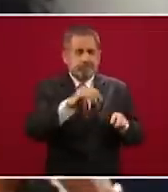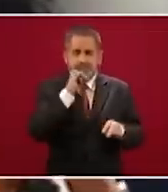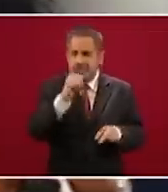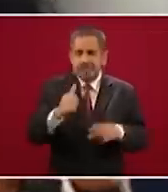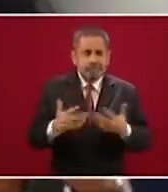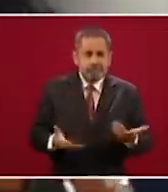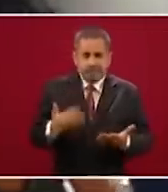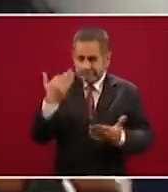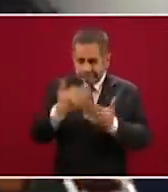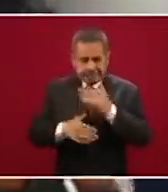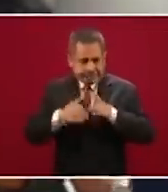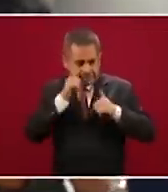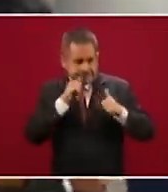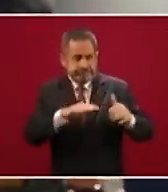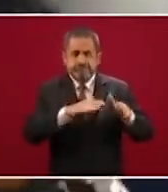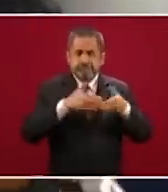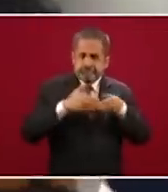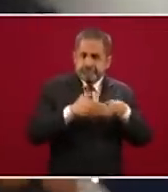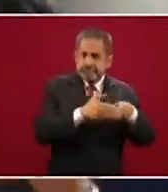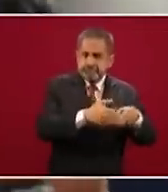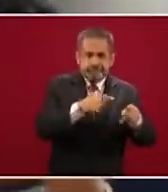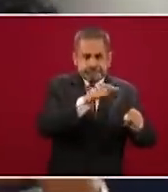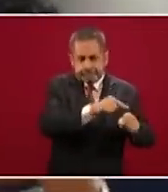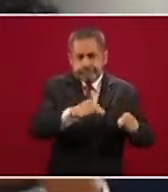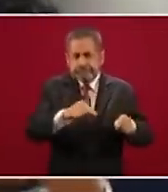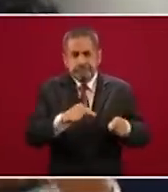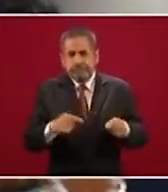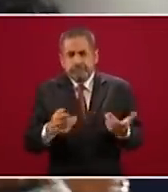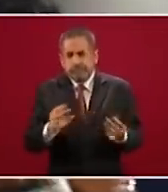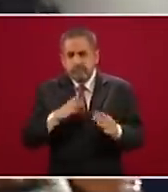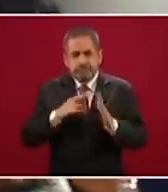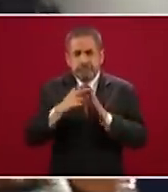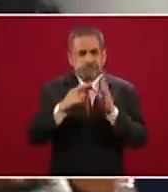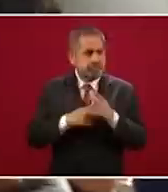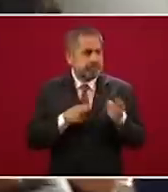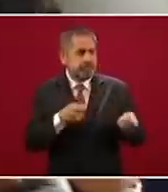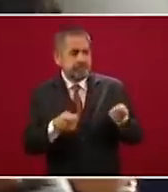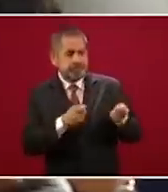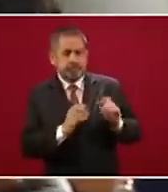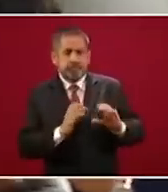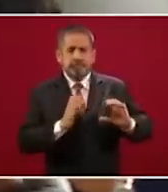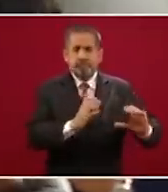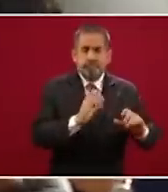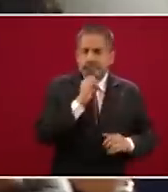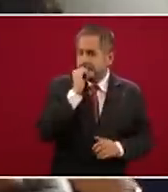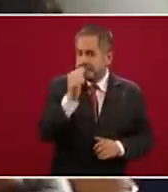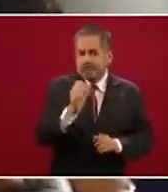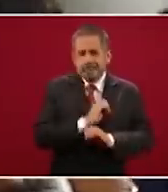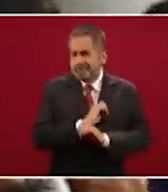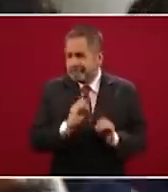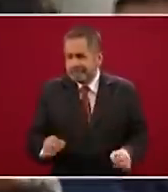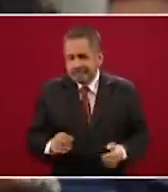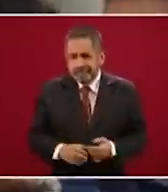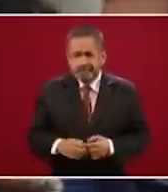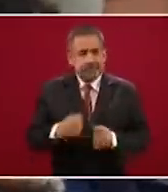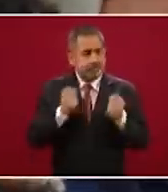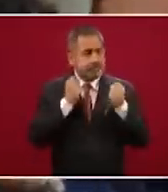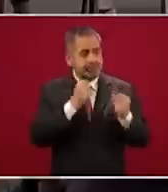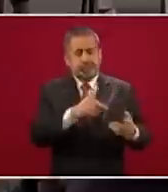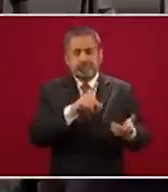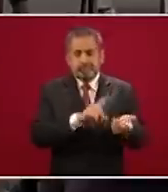haber en los puertos respecto a este control. No hay control sanitario normal, hay una gran cantidad de